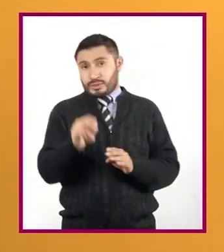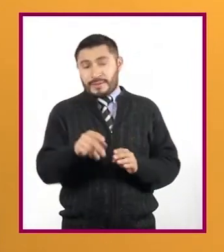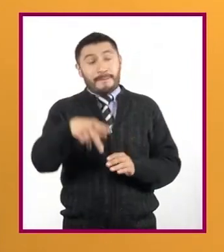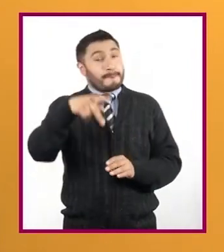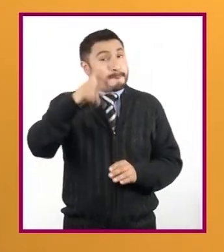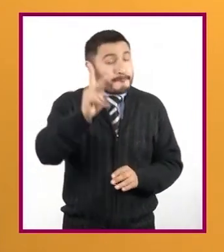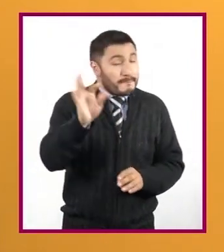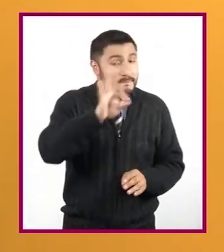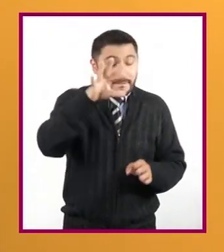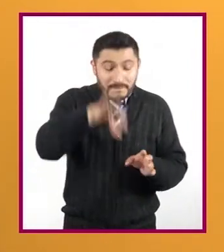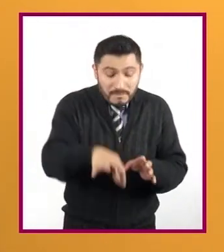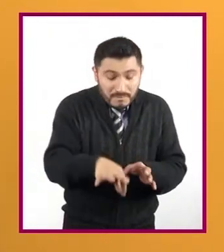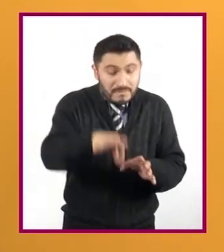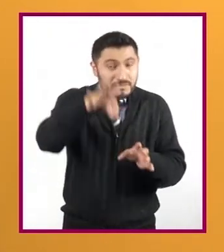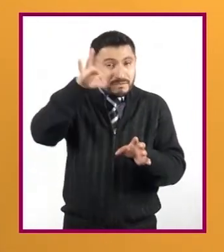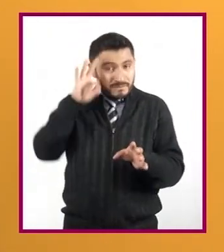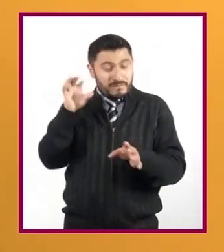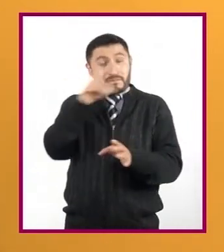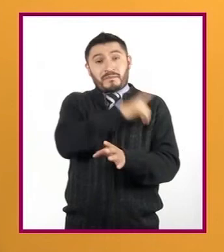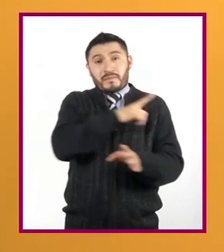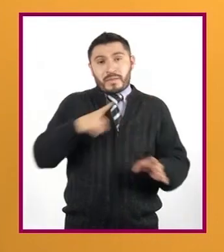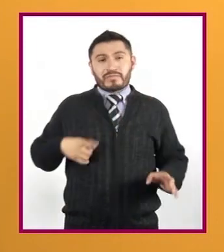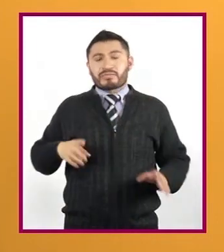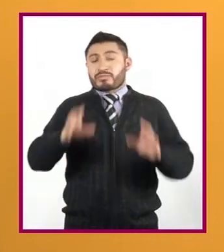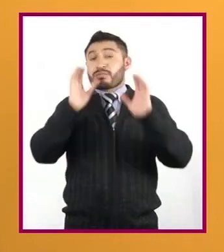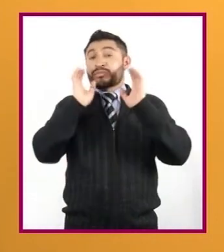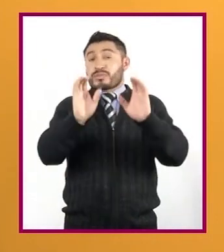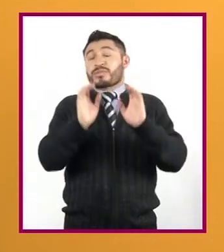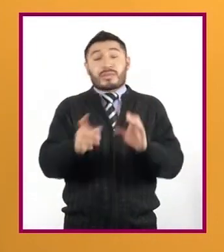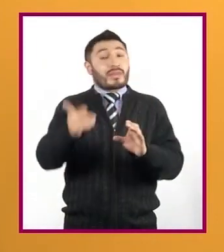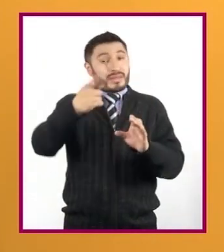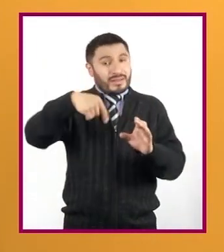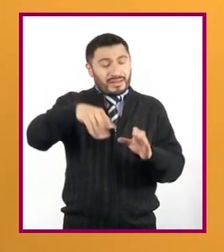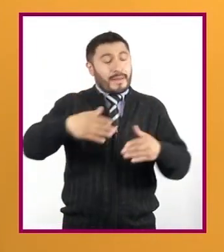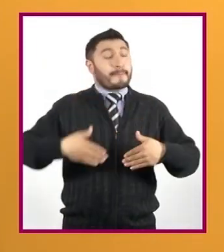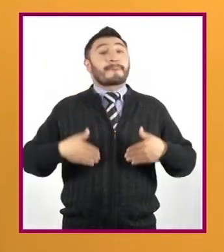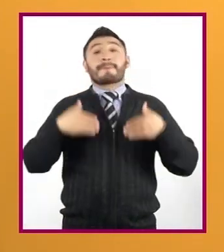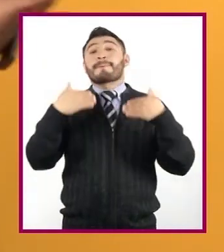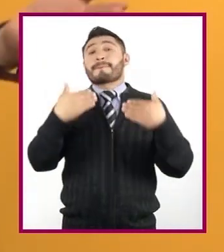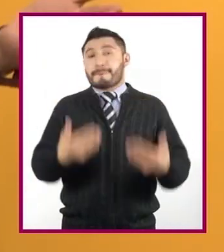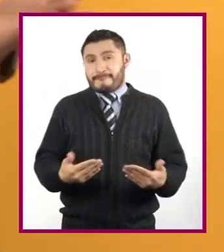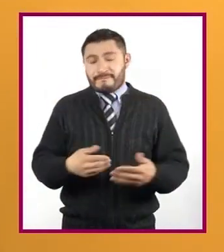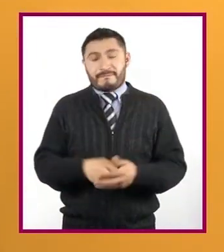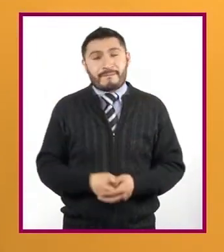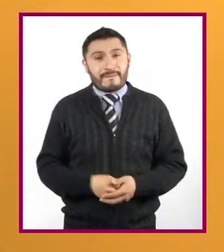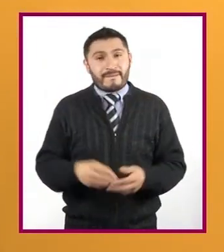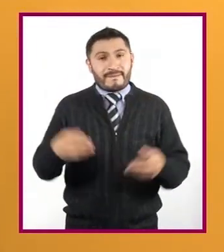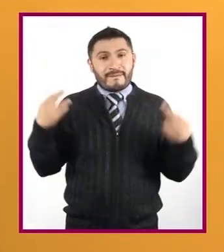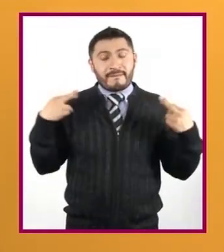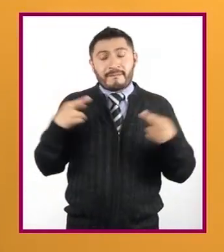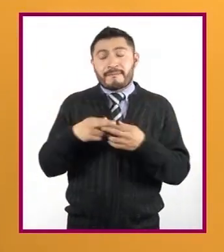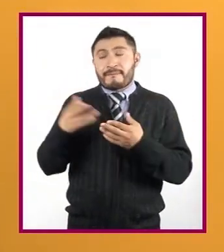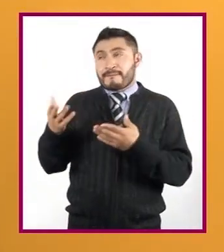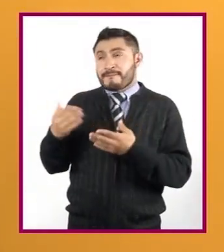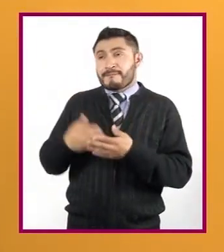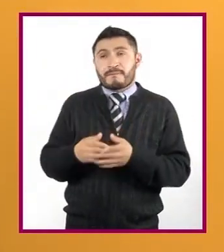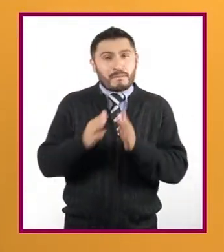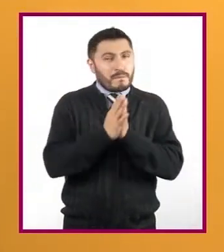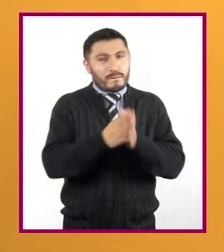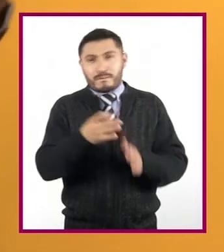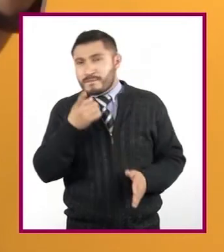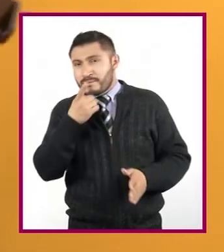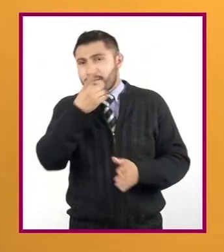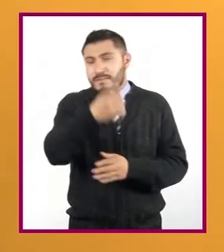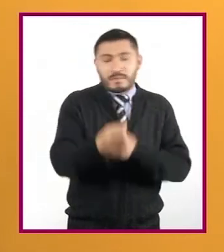se va a extraer, debemos tener cuidado para que ésta sea confiable. Maestro Luis, ¿nos puedes